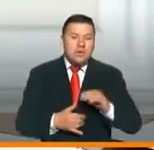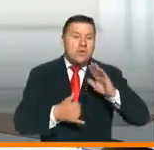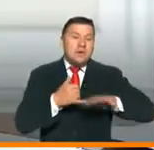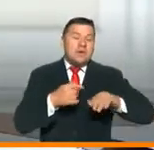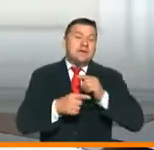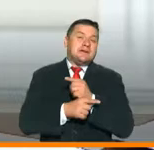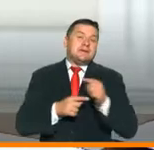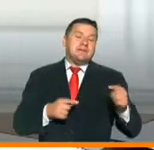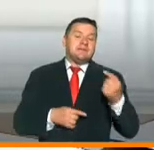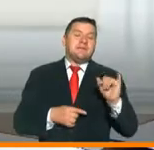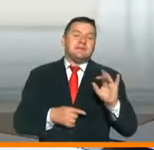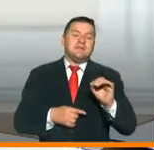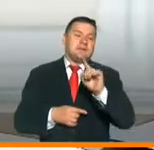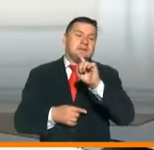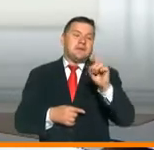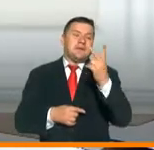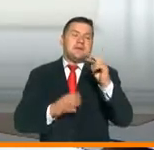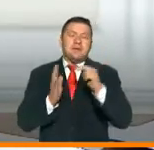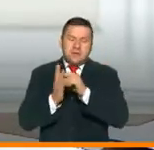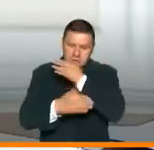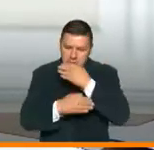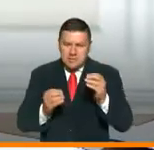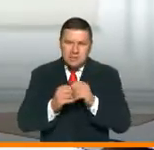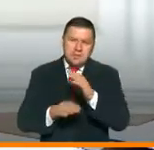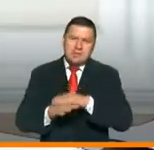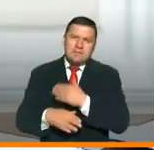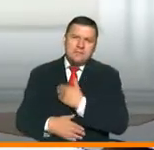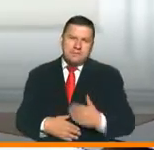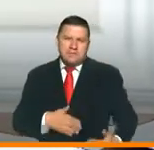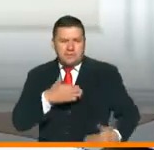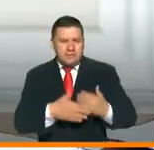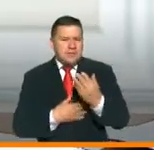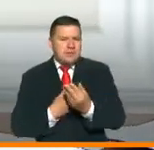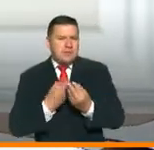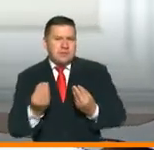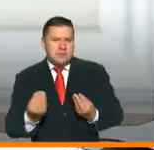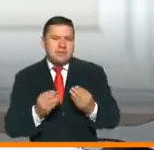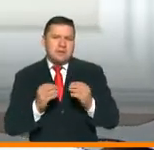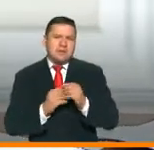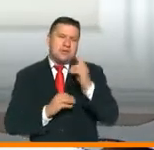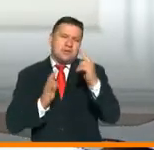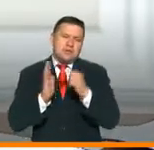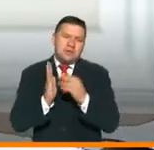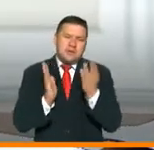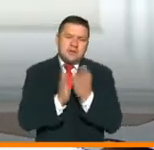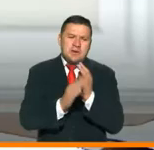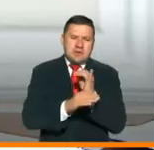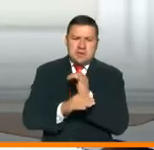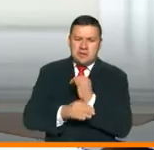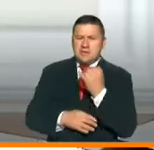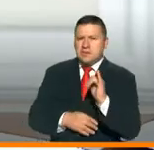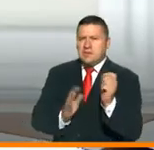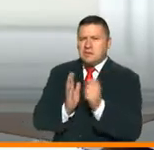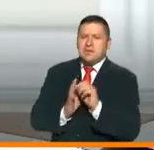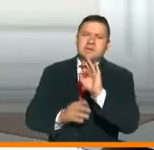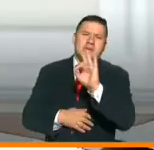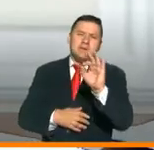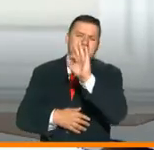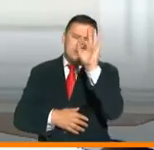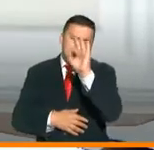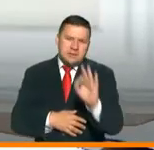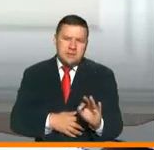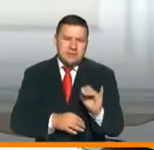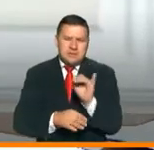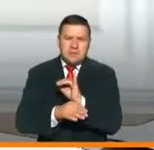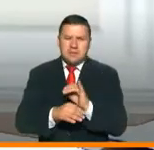última semana tuvimos 120 mil niños más, presidente, en procesos de alternancia y 2.000 instituciones más, llegando al 33%